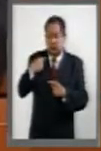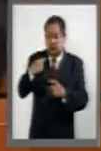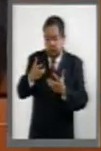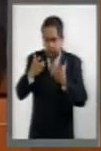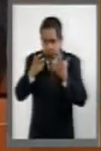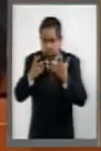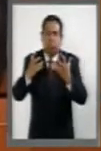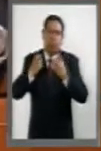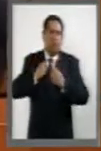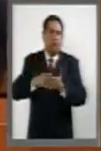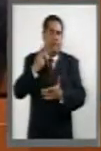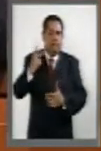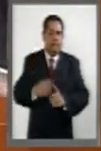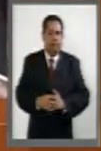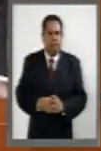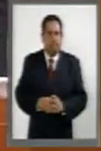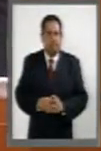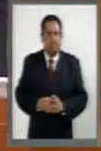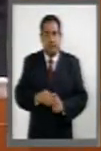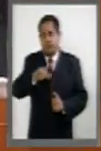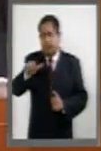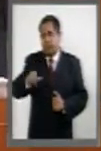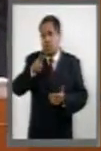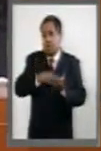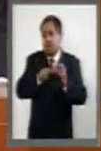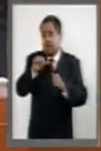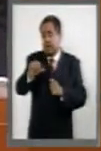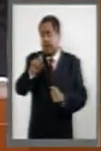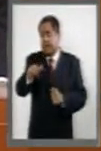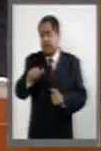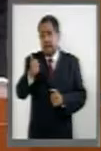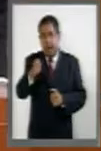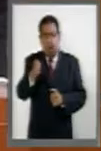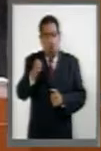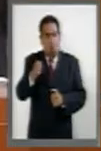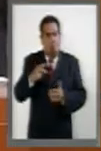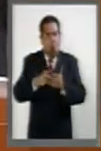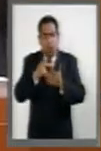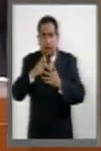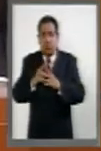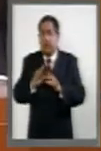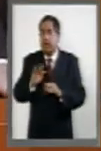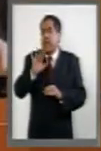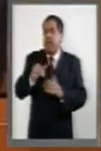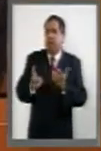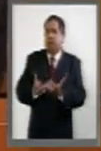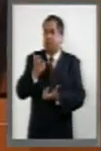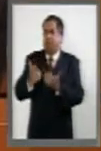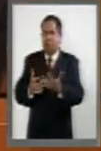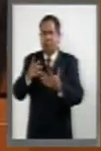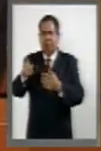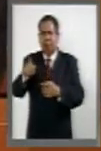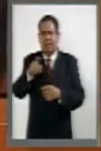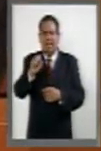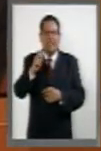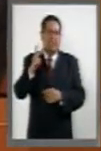atrás. Ya en el 2016, el 26 de enero, se registró un conato de incendio en la plataforma